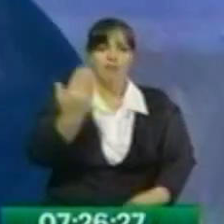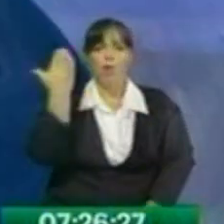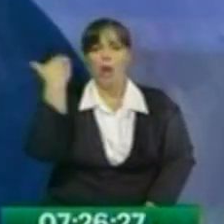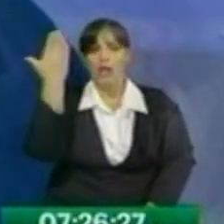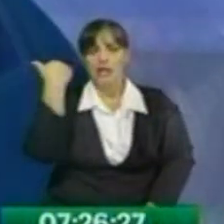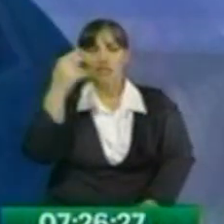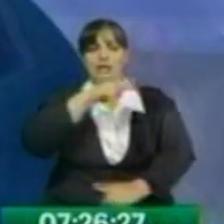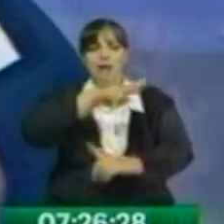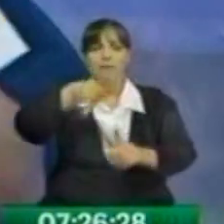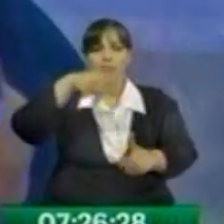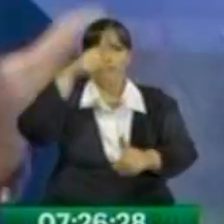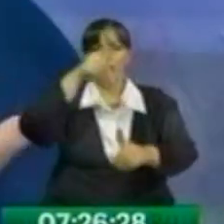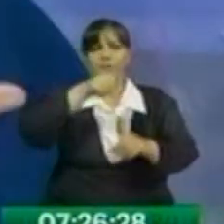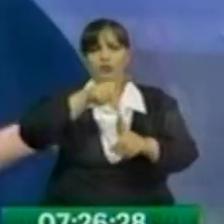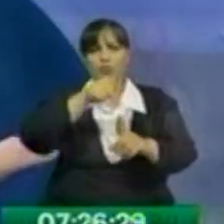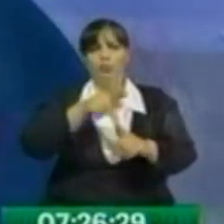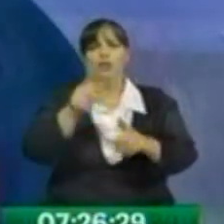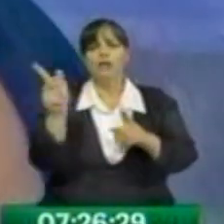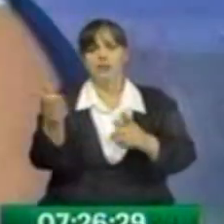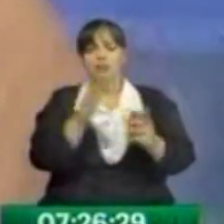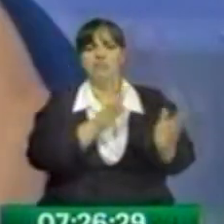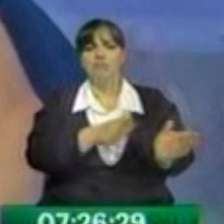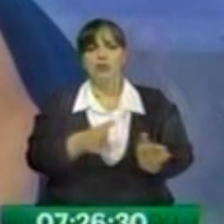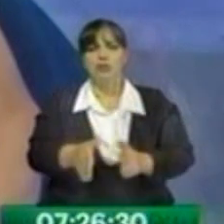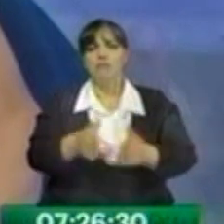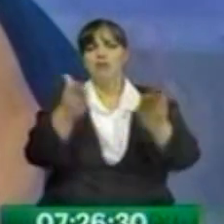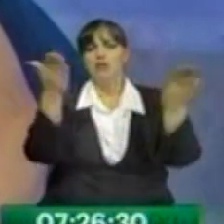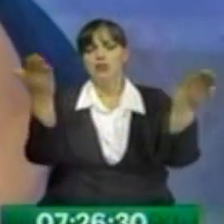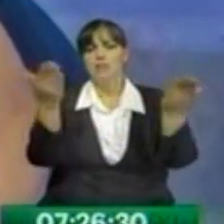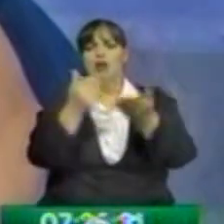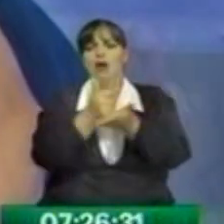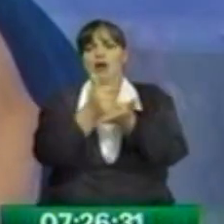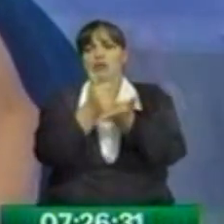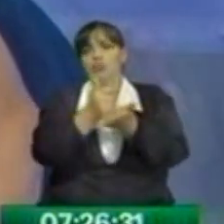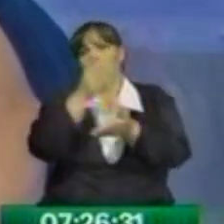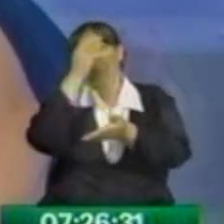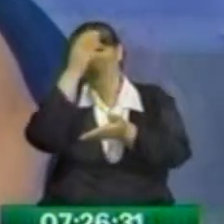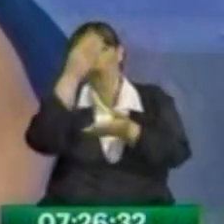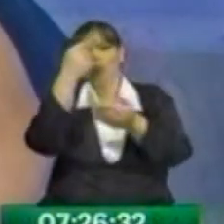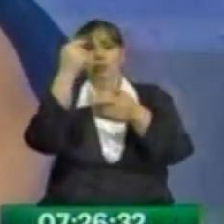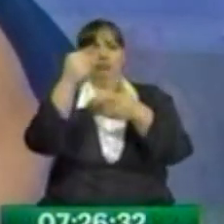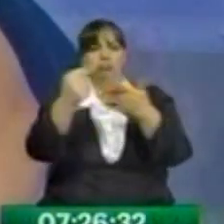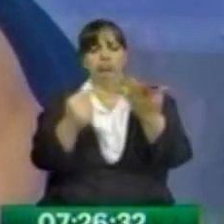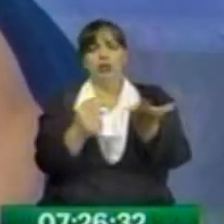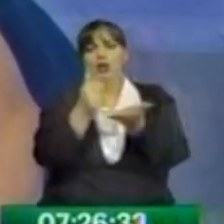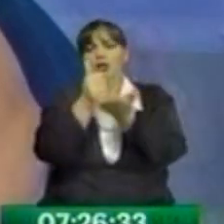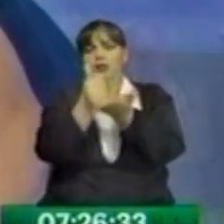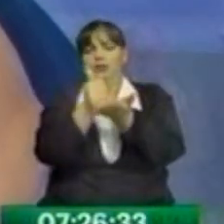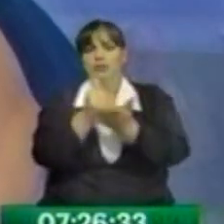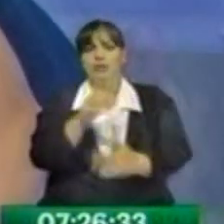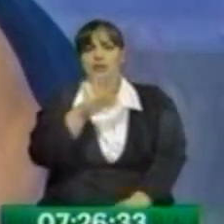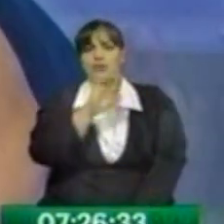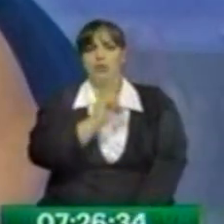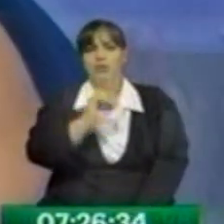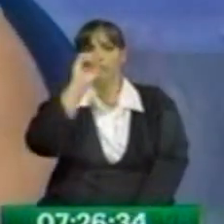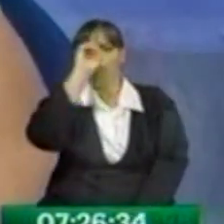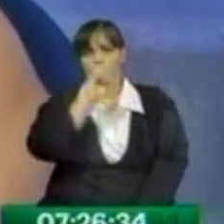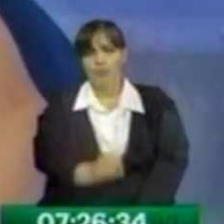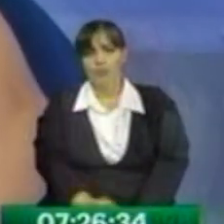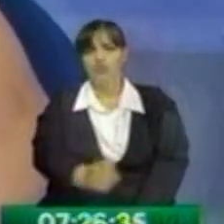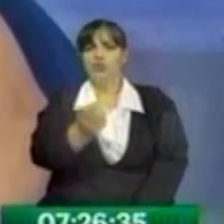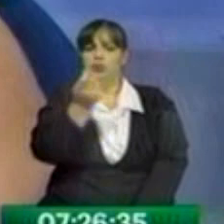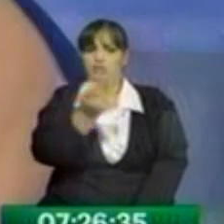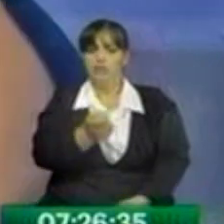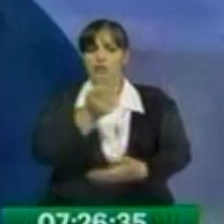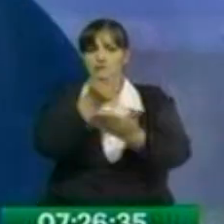tenga recursos del Estado y que los dedique a la cultura, la normativa de que al menos el 50% de esta inversión tiene que corresponder a